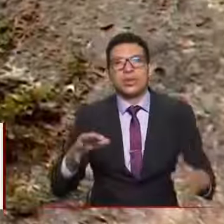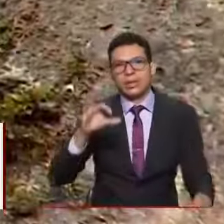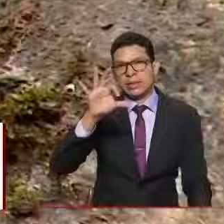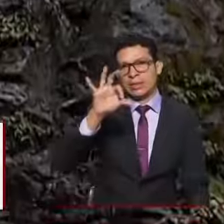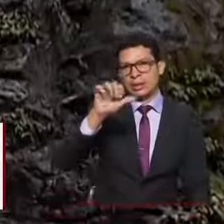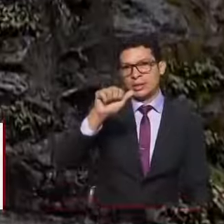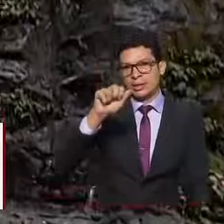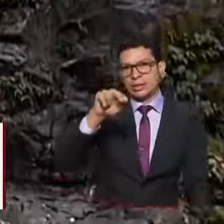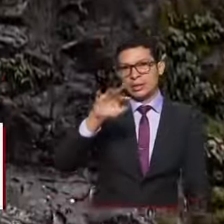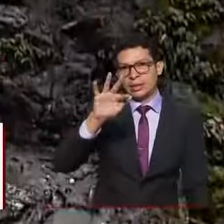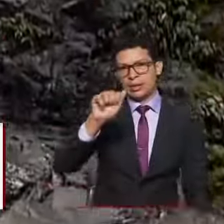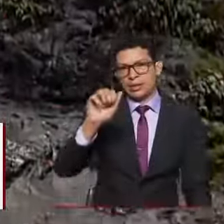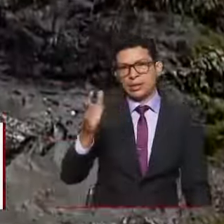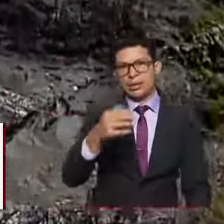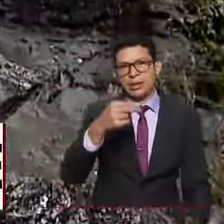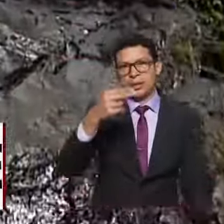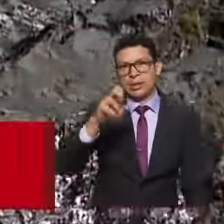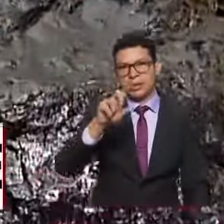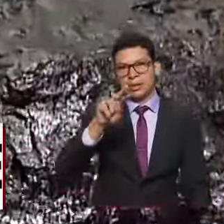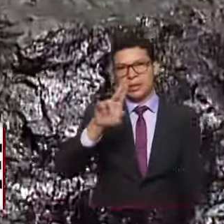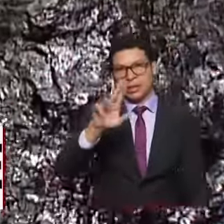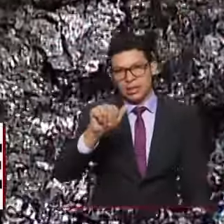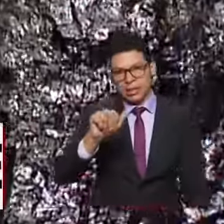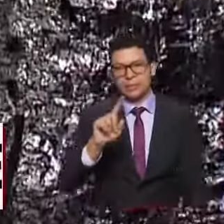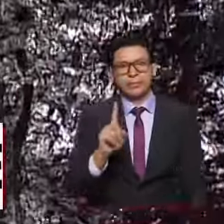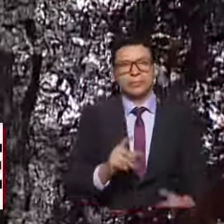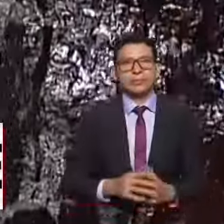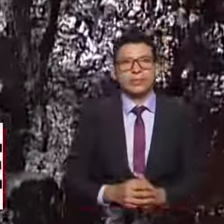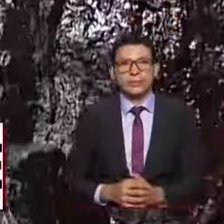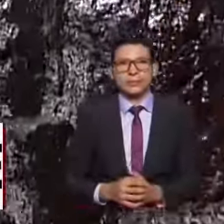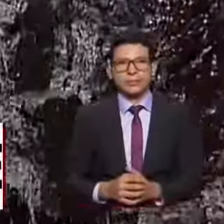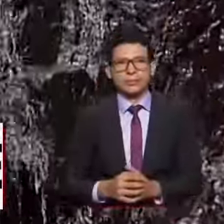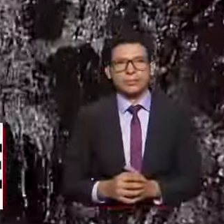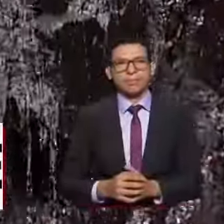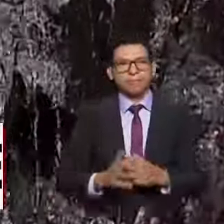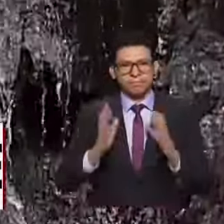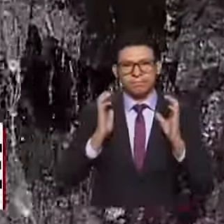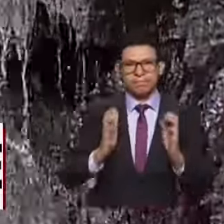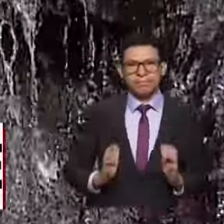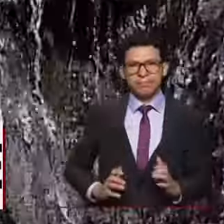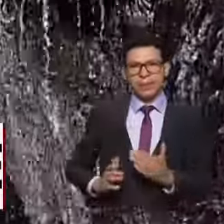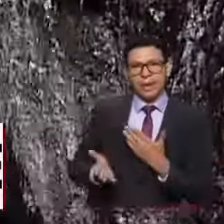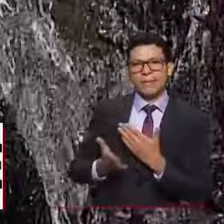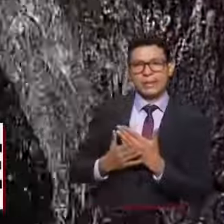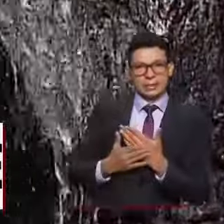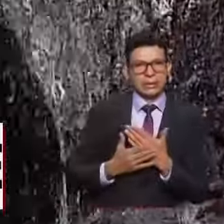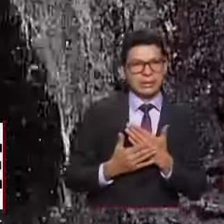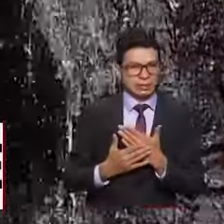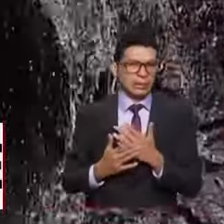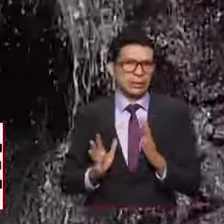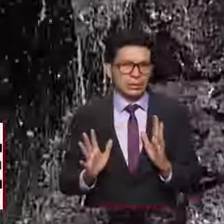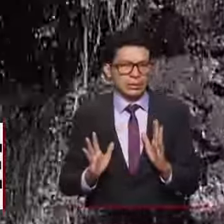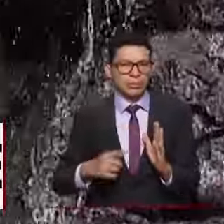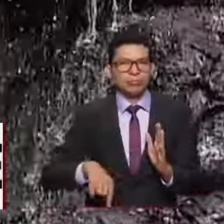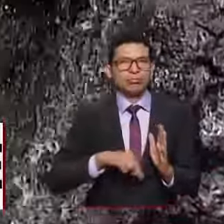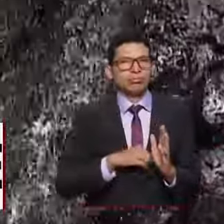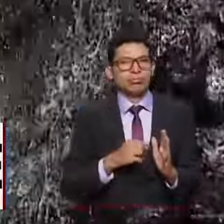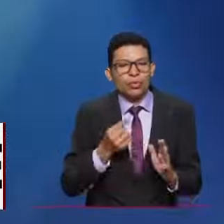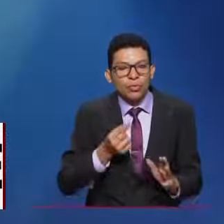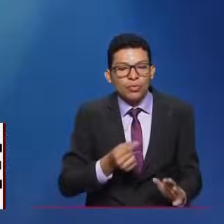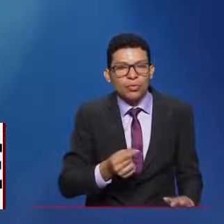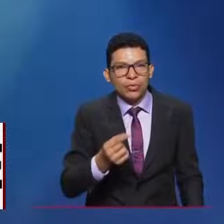eso es solo un ejemplo. Claro, entonces, la ciudadanía nos dice a nosotros también. Nosotros tenemos, ahorita vamos a